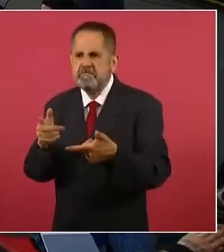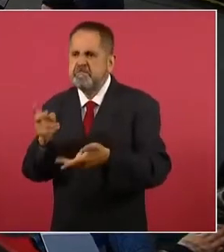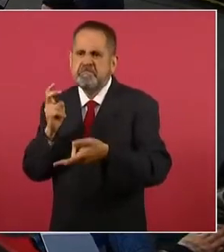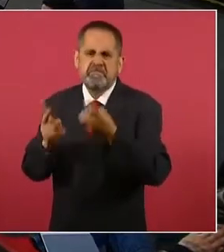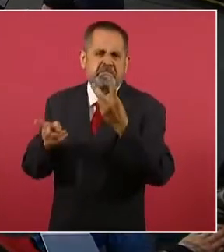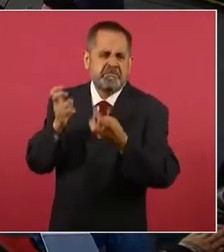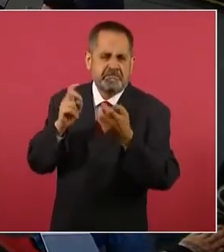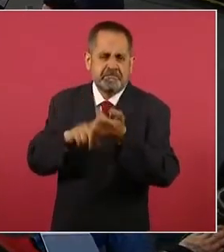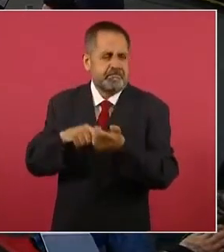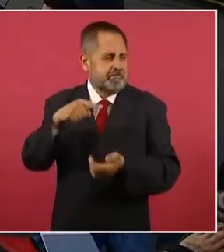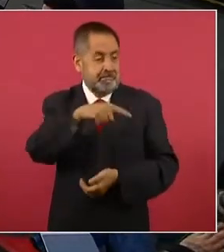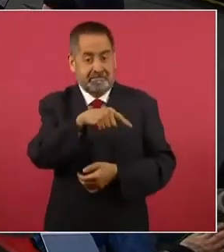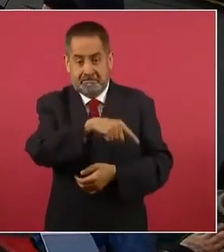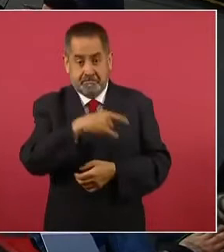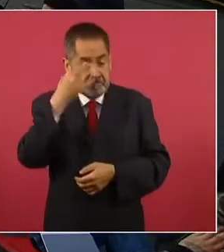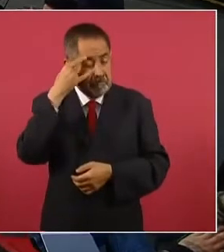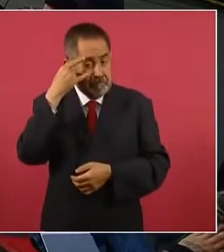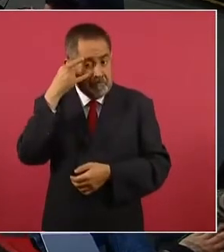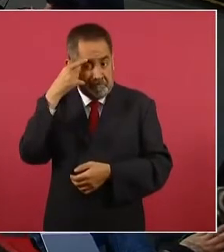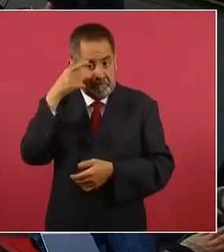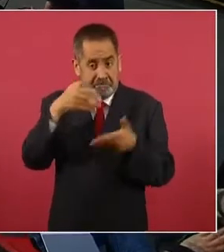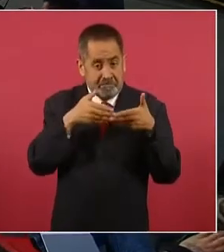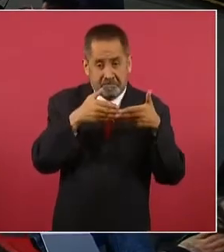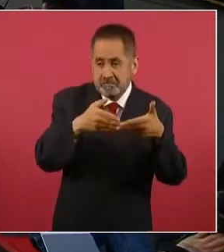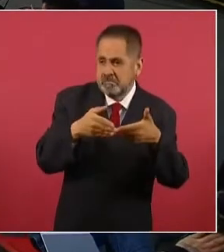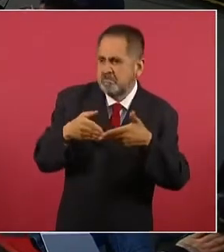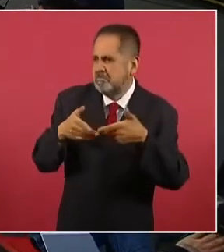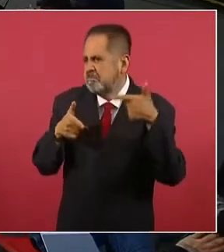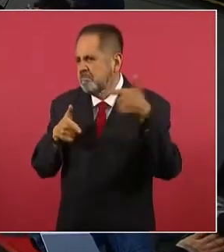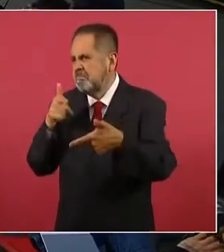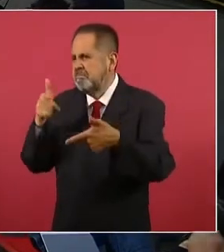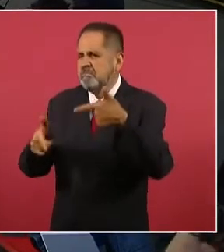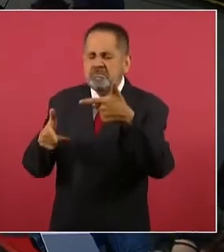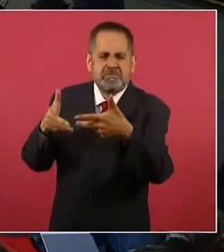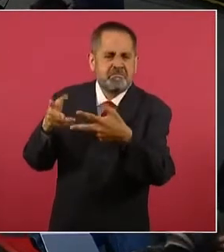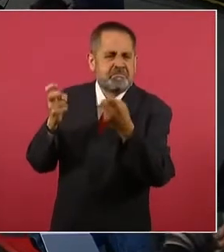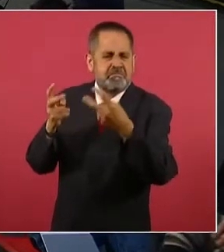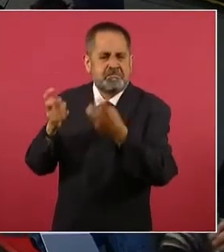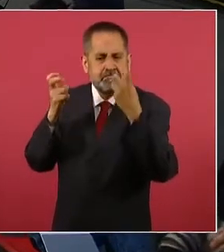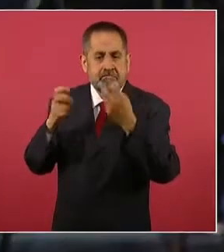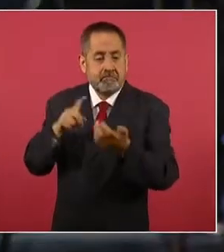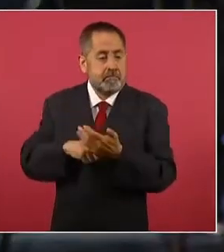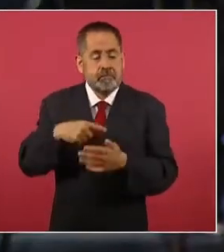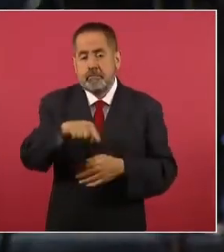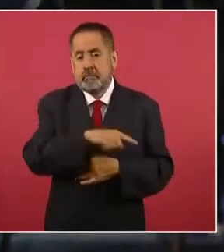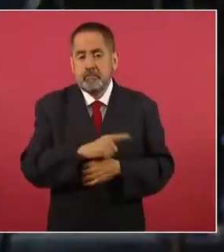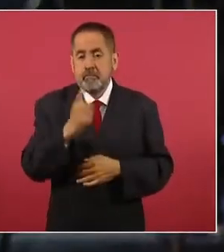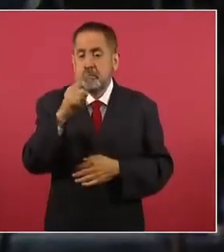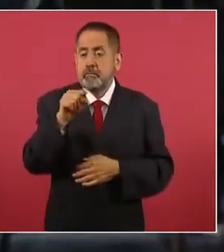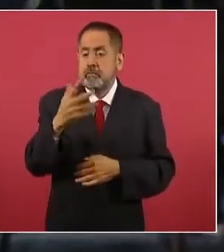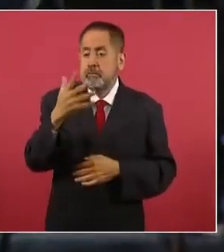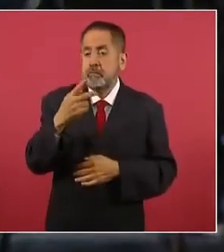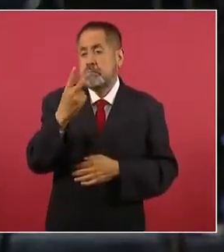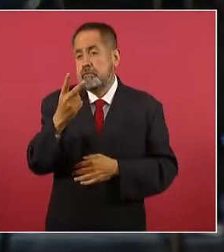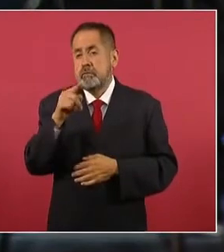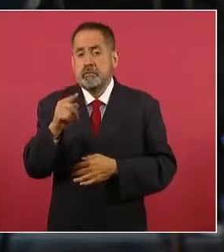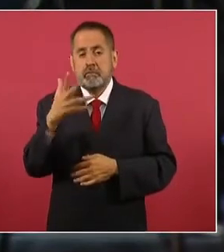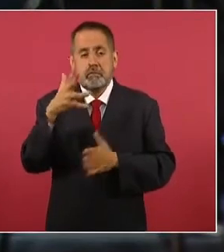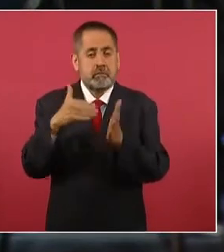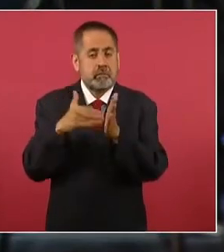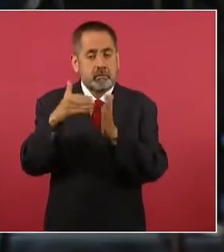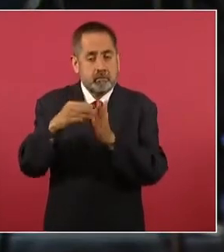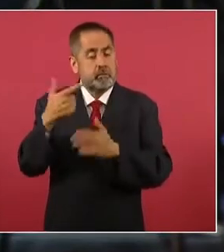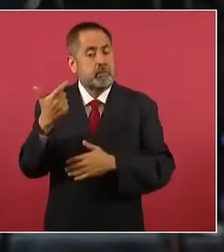por estos piratas que aducen los trabajadores de Pemex han robado entre 1.5 y 2.5 millones